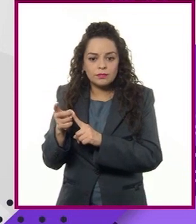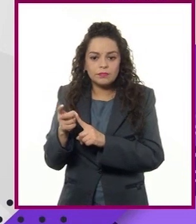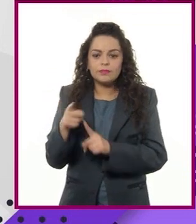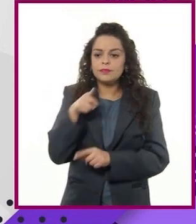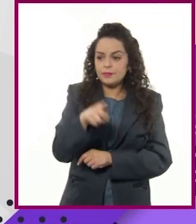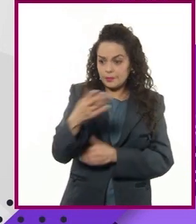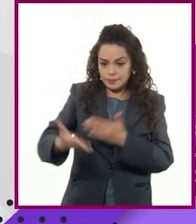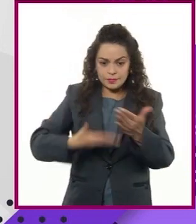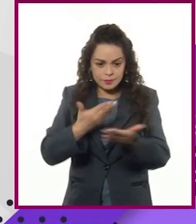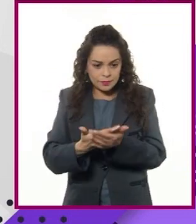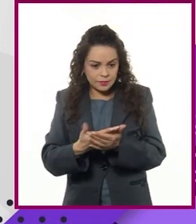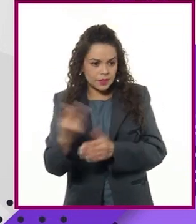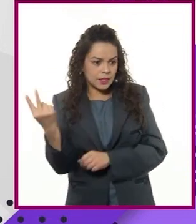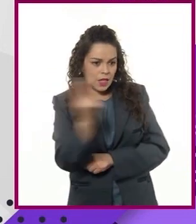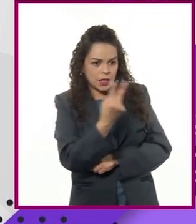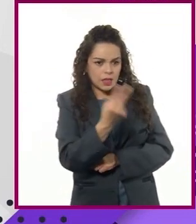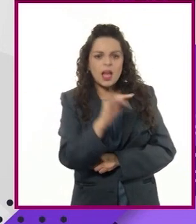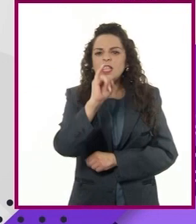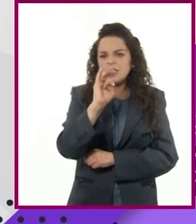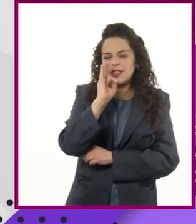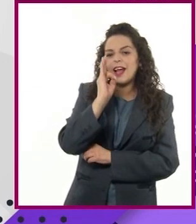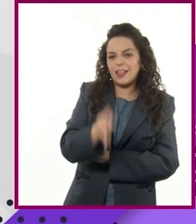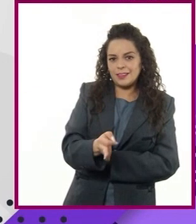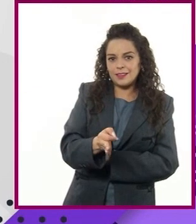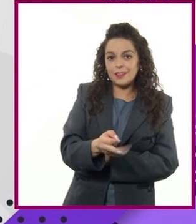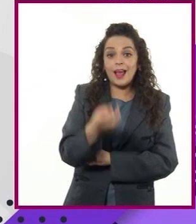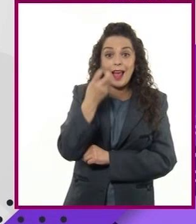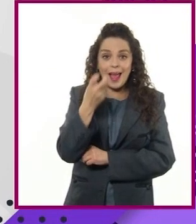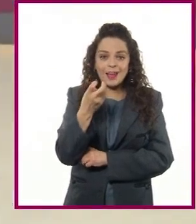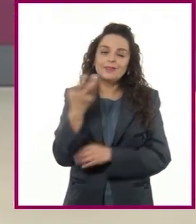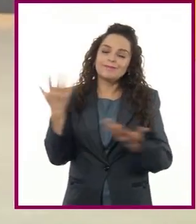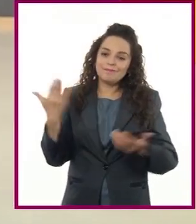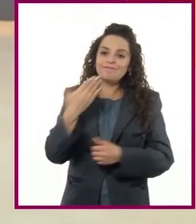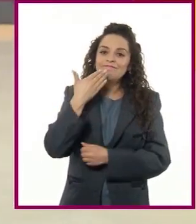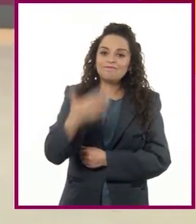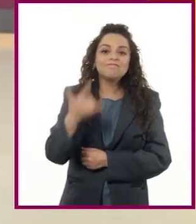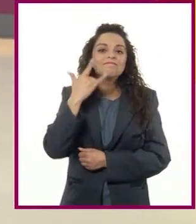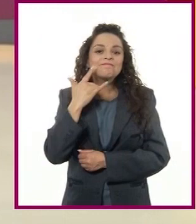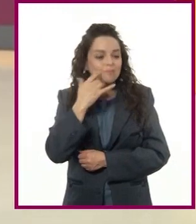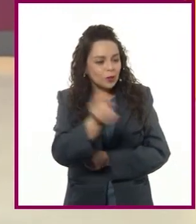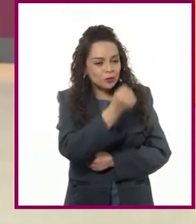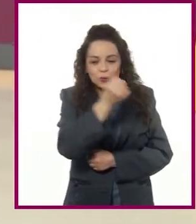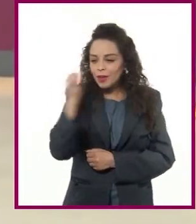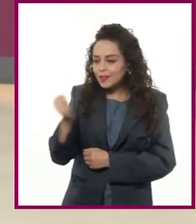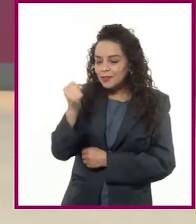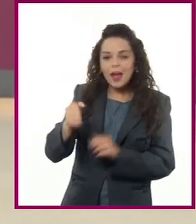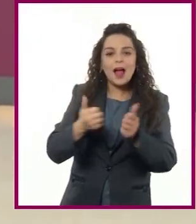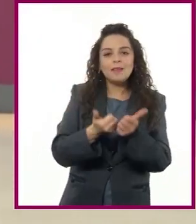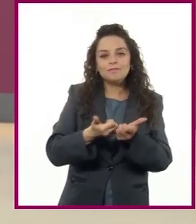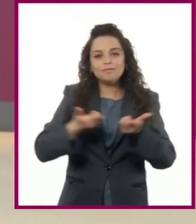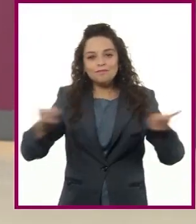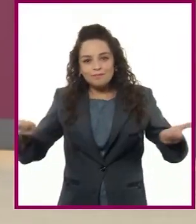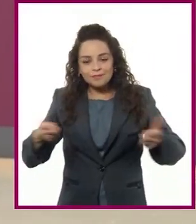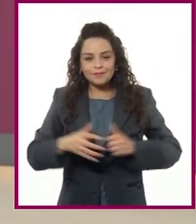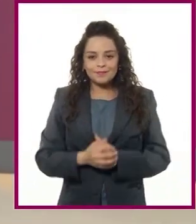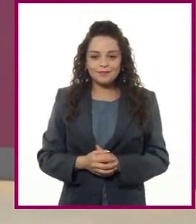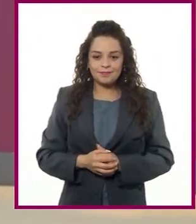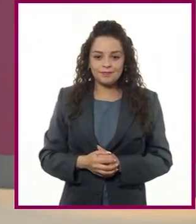grupos y al final logran despedirse deseándose suerte. De acuerdo a lo anterior, respondan lo